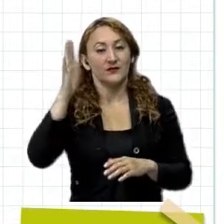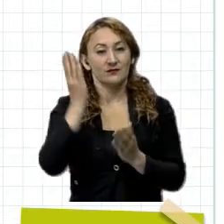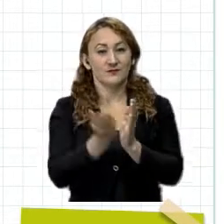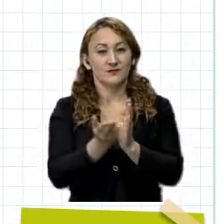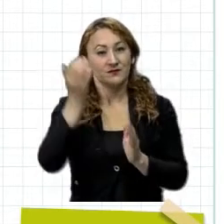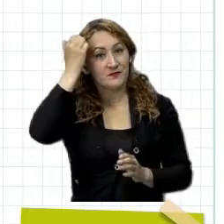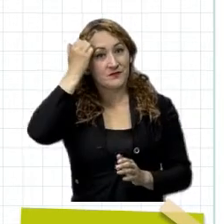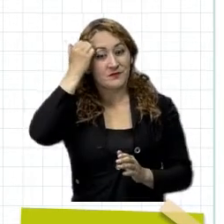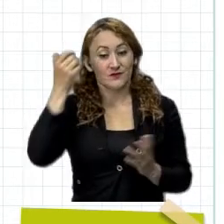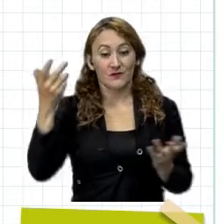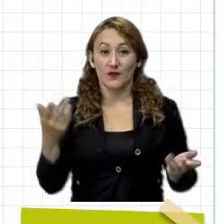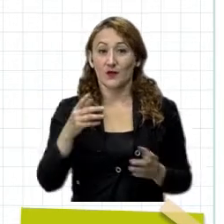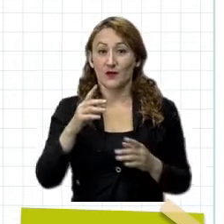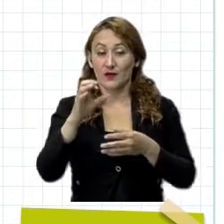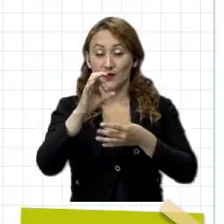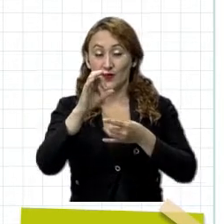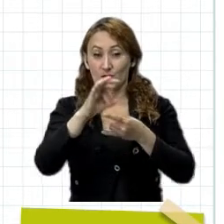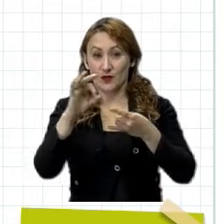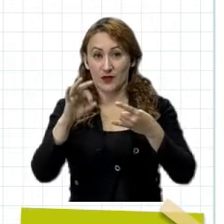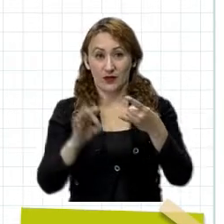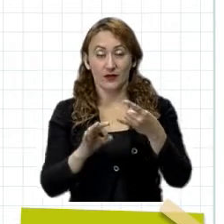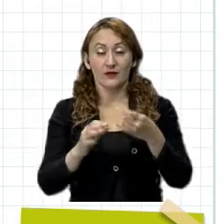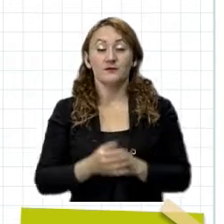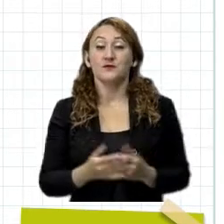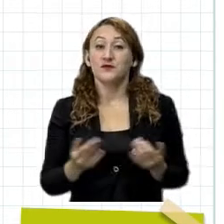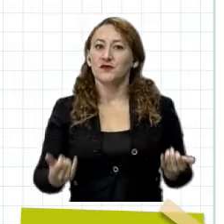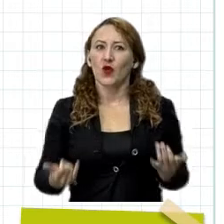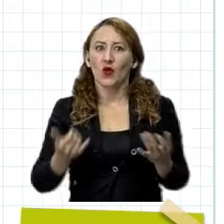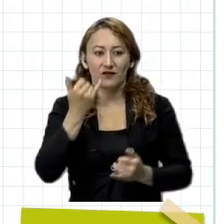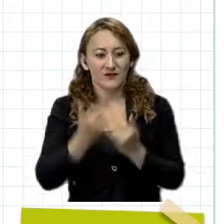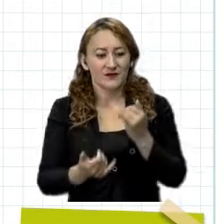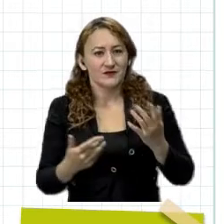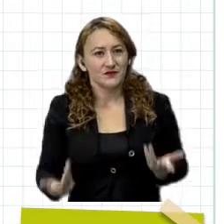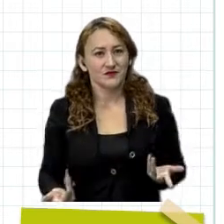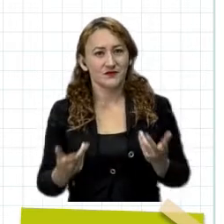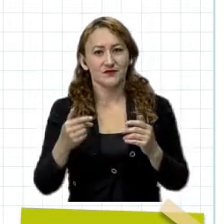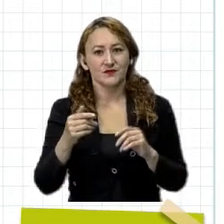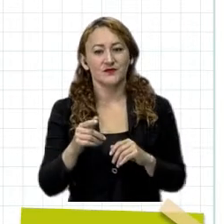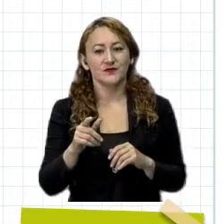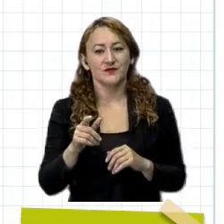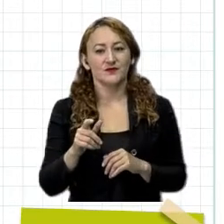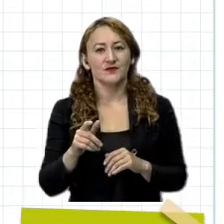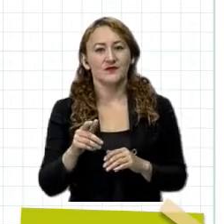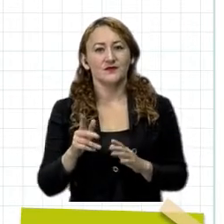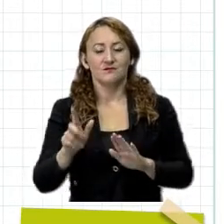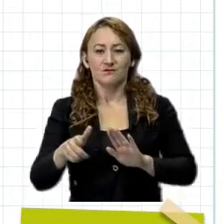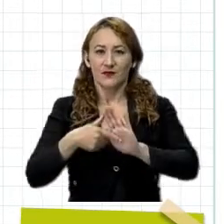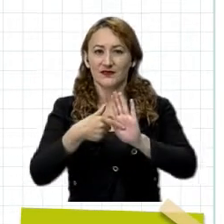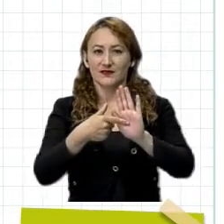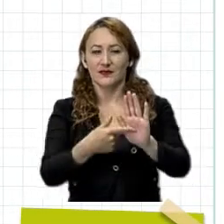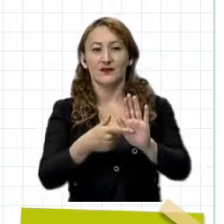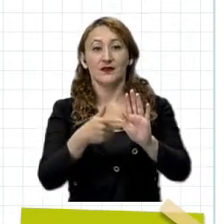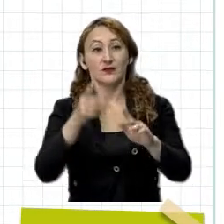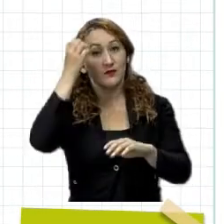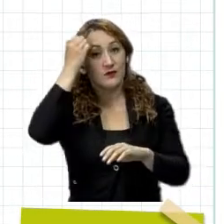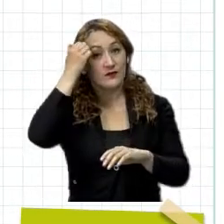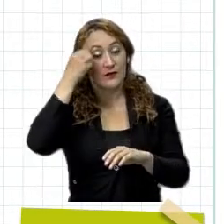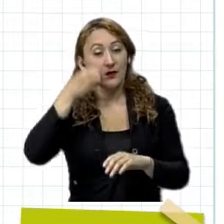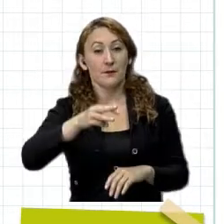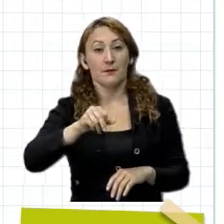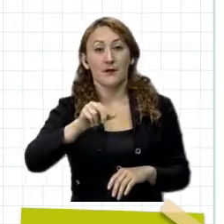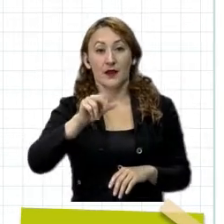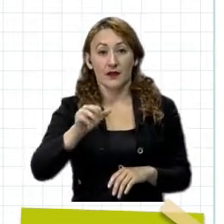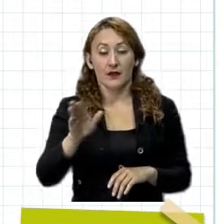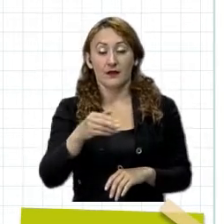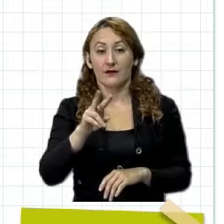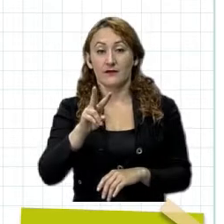en la UNAL. Hoy, para finalizar, tengo el honor de presentar a la profesora Mara Viveros